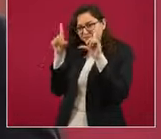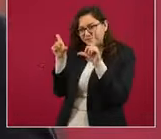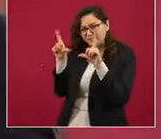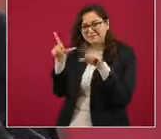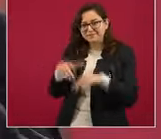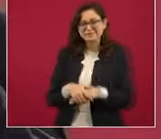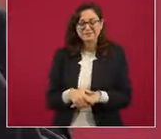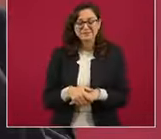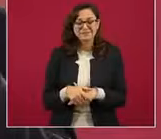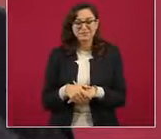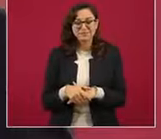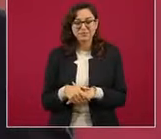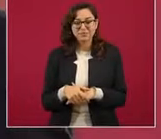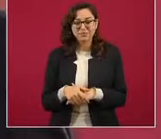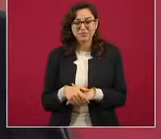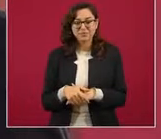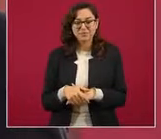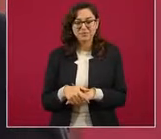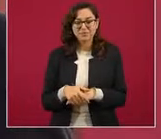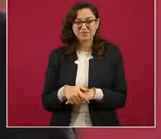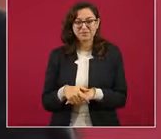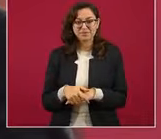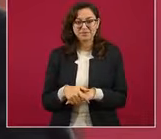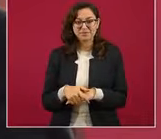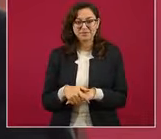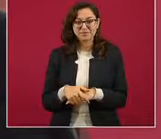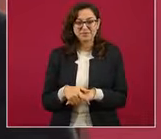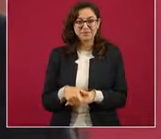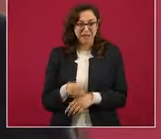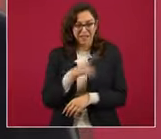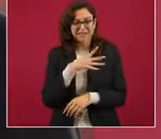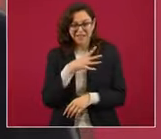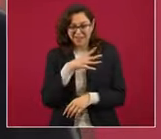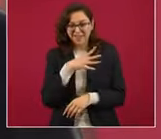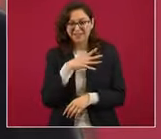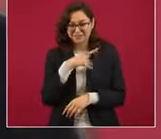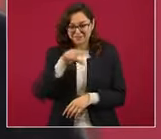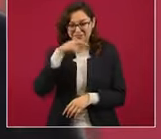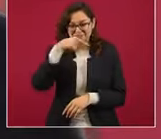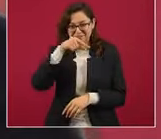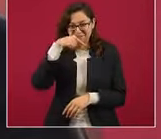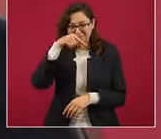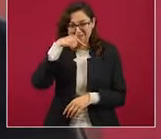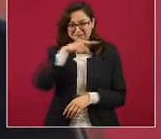que por cierto, aquí lo tenemos,